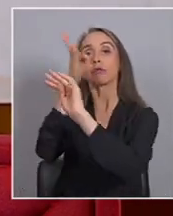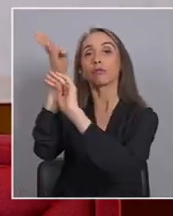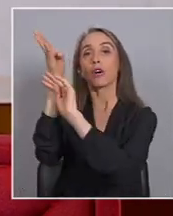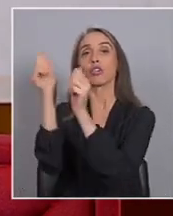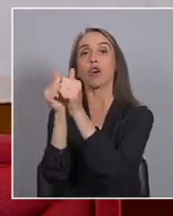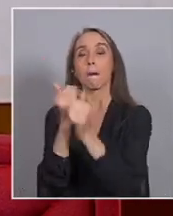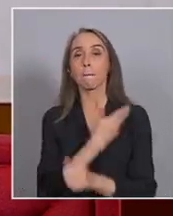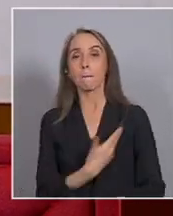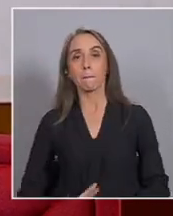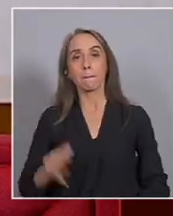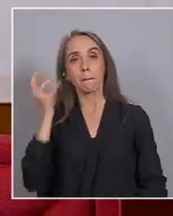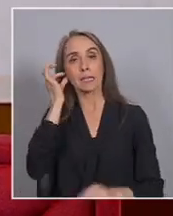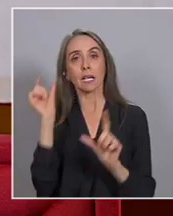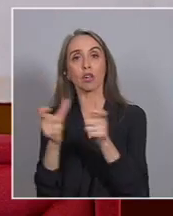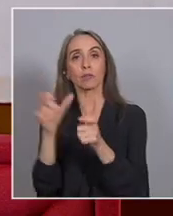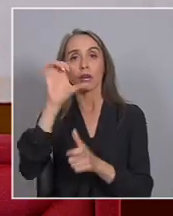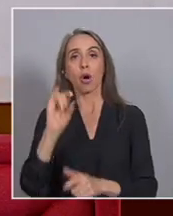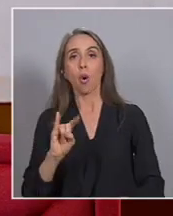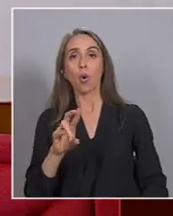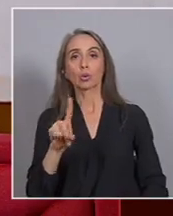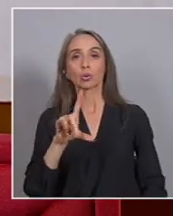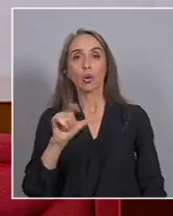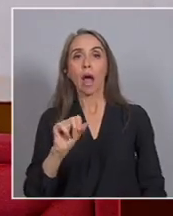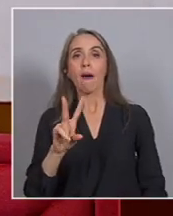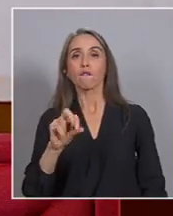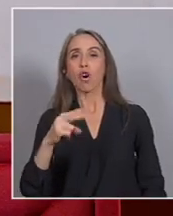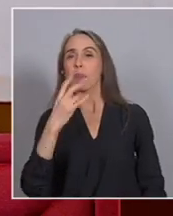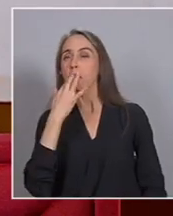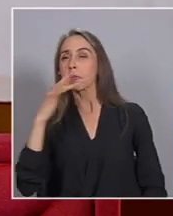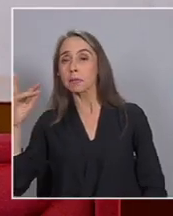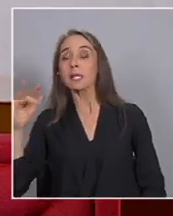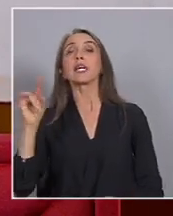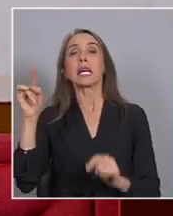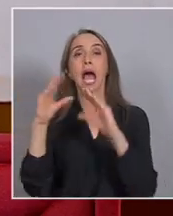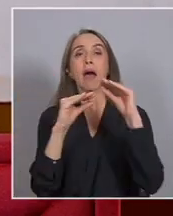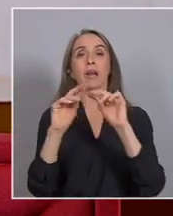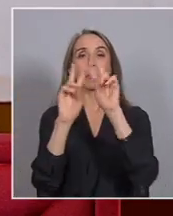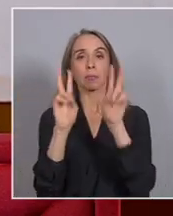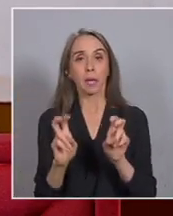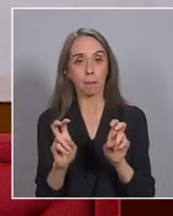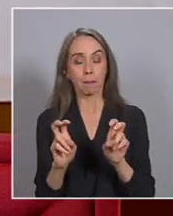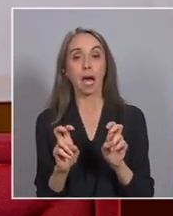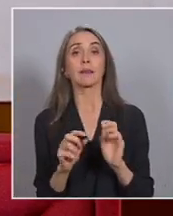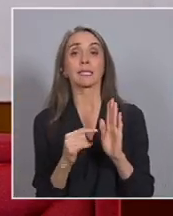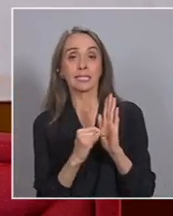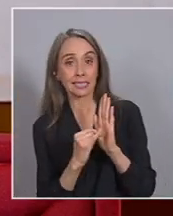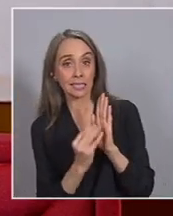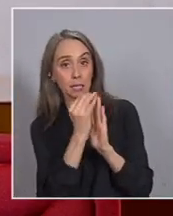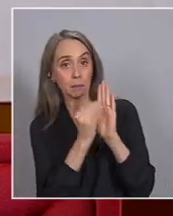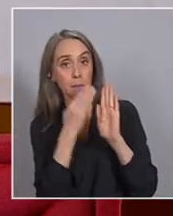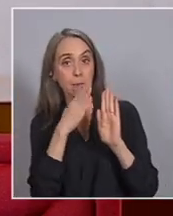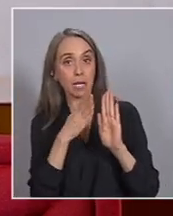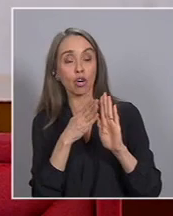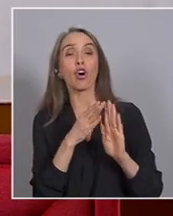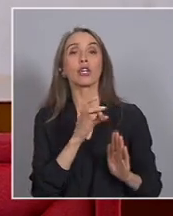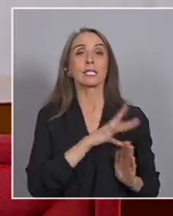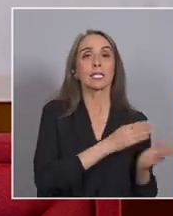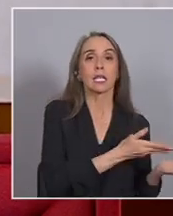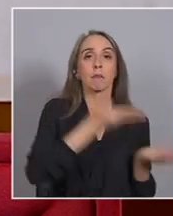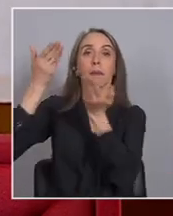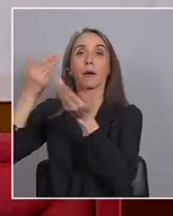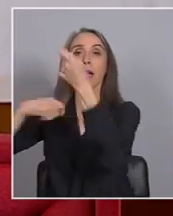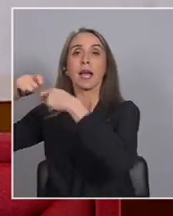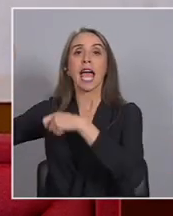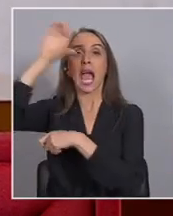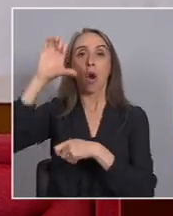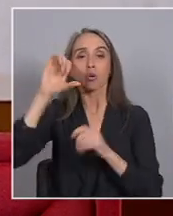la presidenta de la Comisión Europea, Ursula von der Leyen, justamente para tratar estos temas. Y este avance nos permitirá mejorar nuestro acceso al mercado europeo,